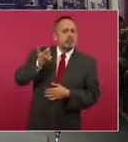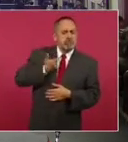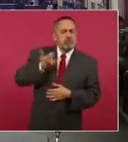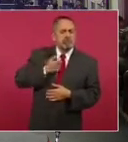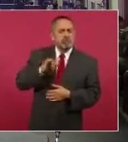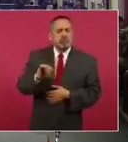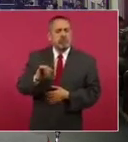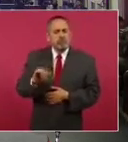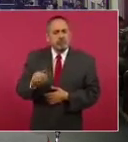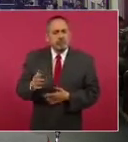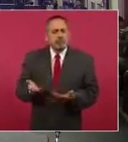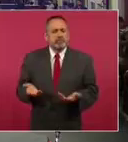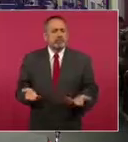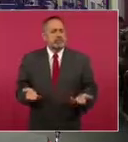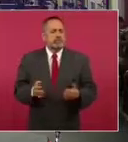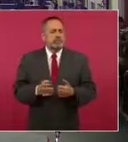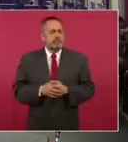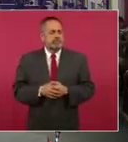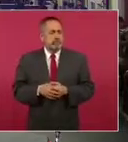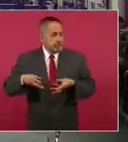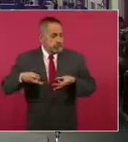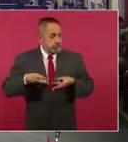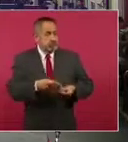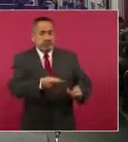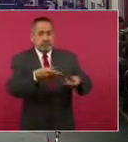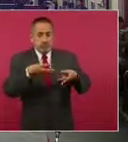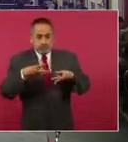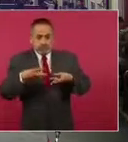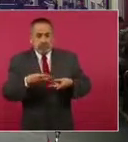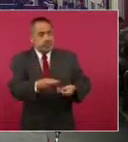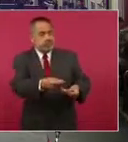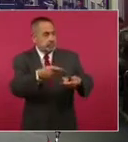se está gastando